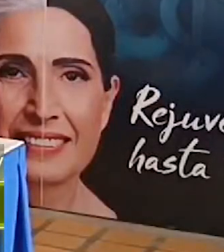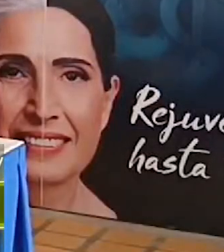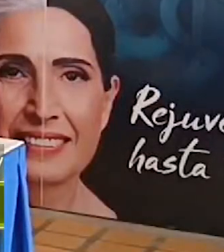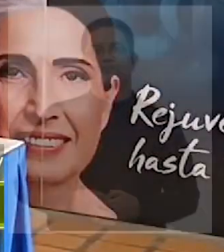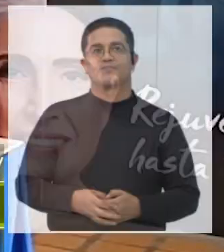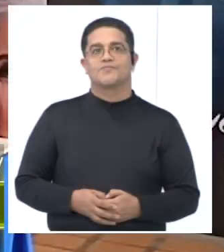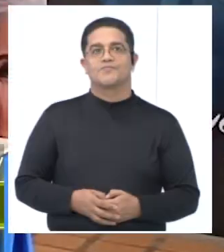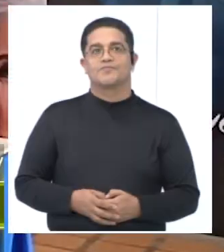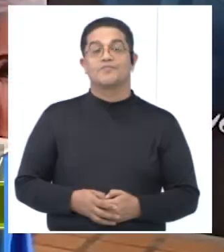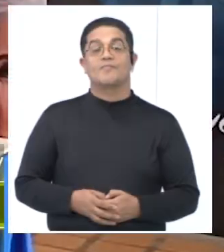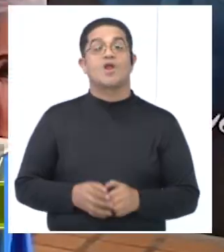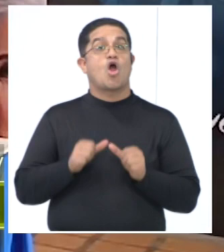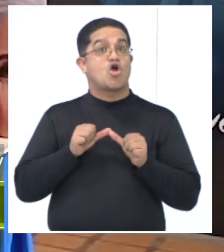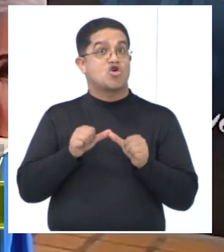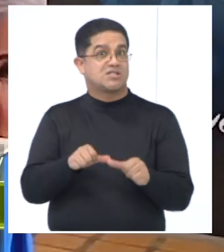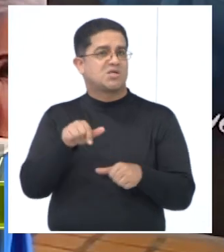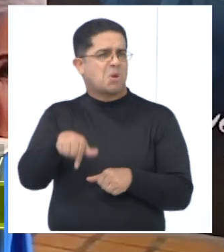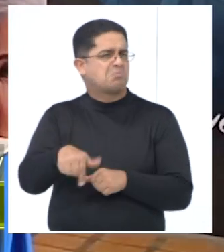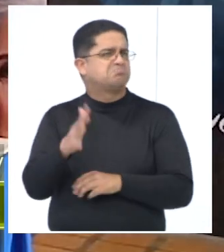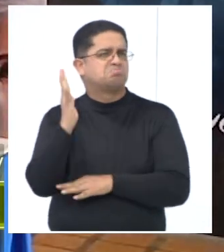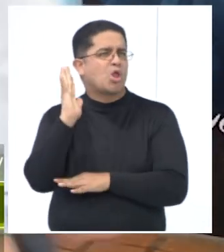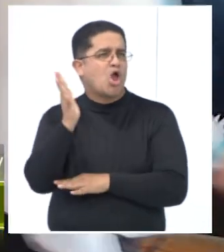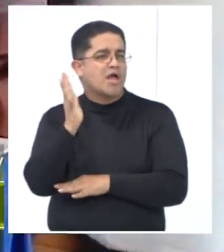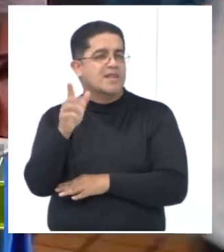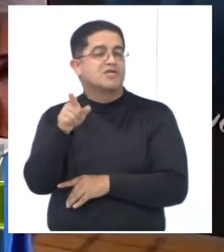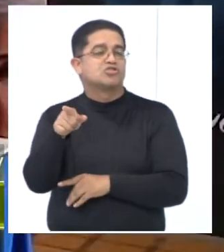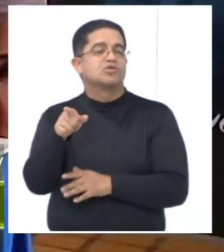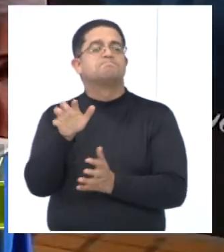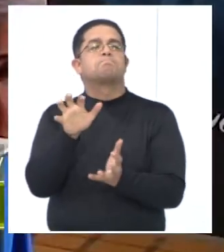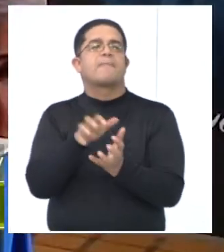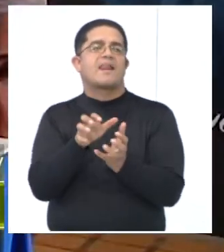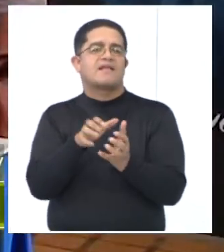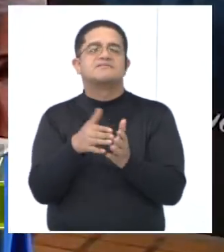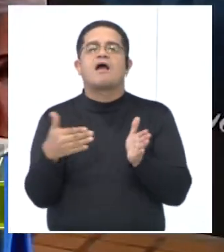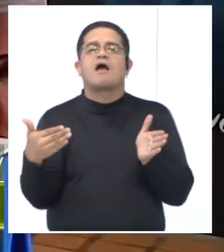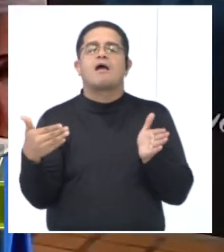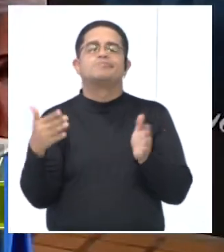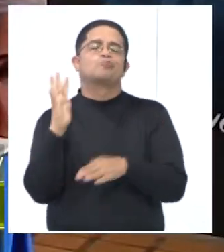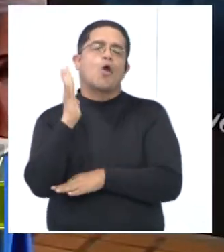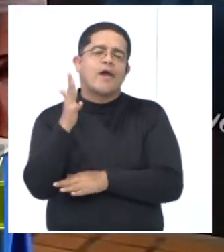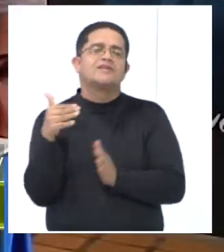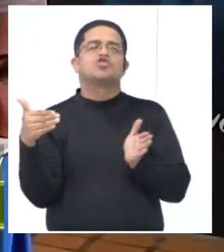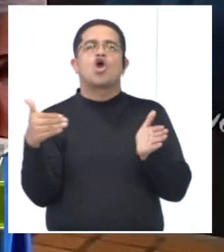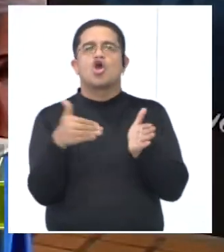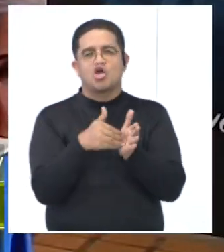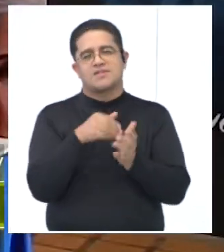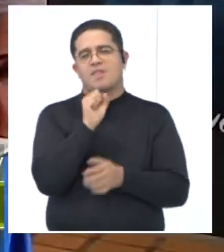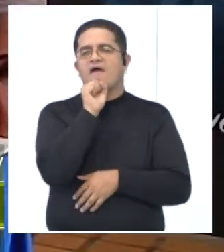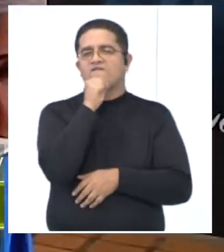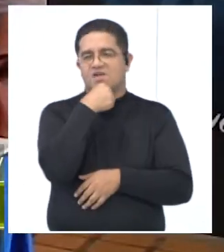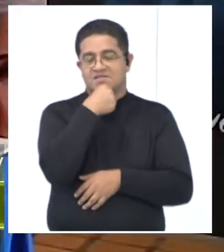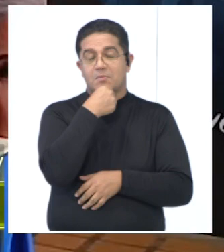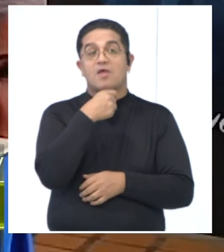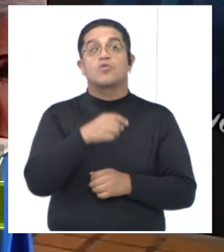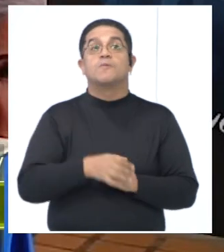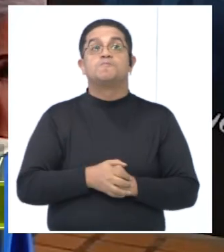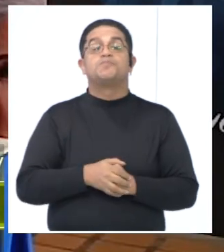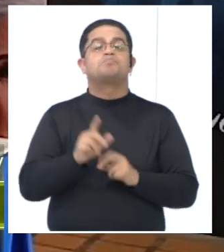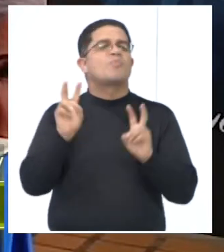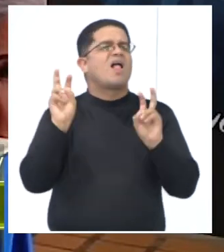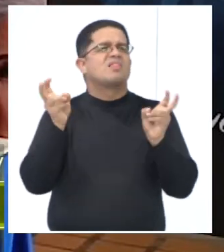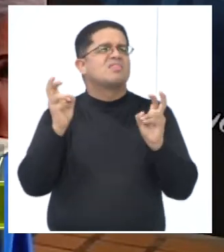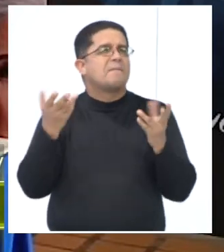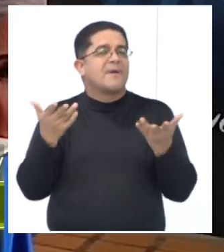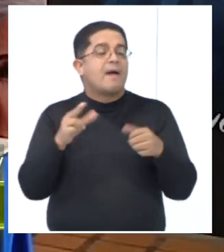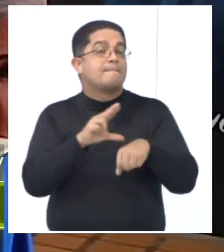Efectivamente, continuamos en el Congreso de Antienvejecimiento y Longevidad que se desarrolla en la isla de Margarita. El tema de